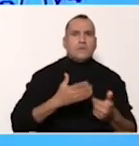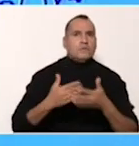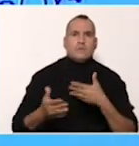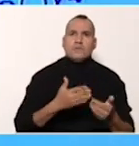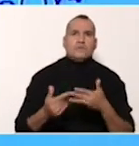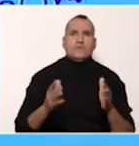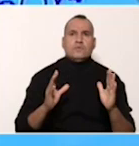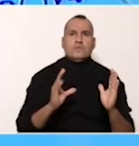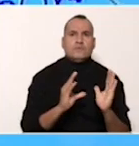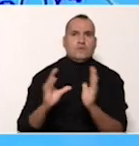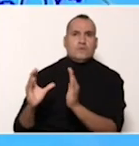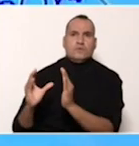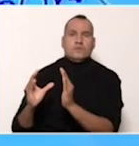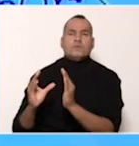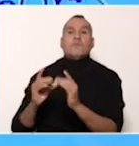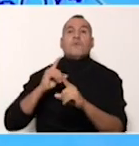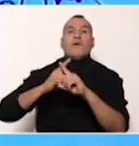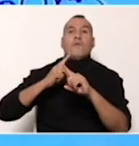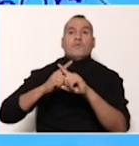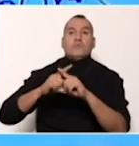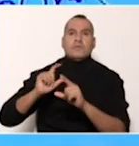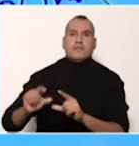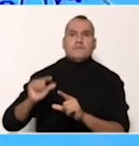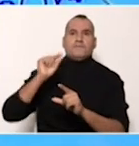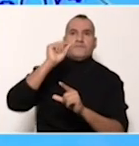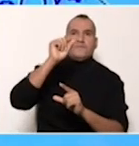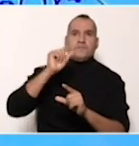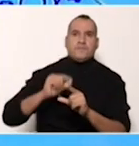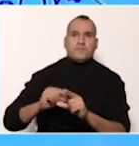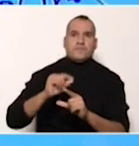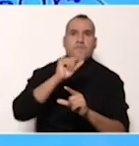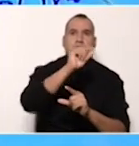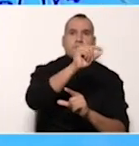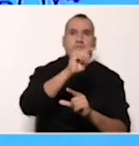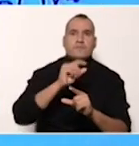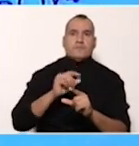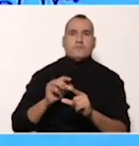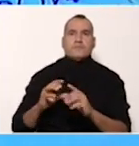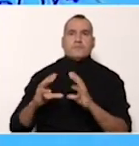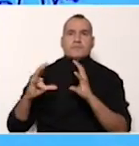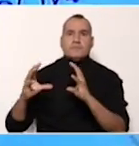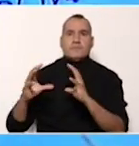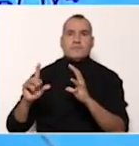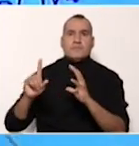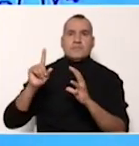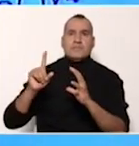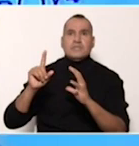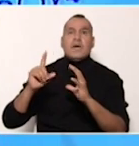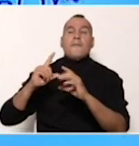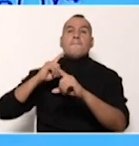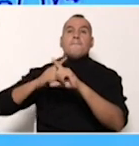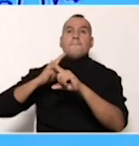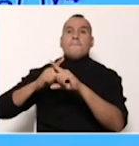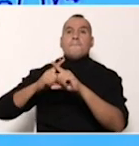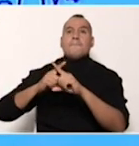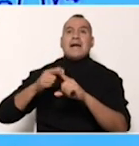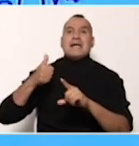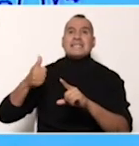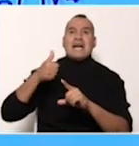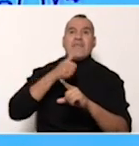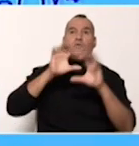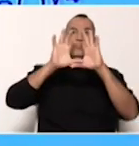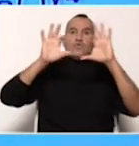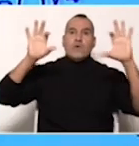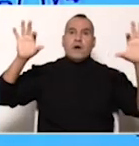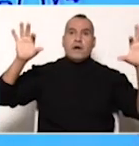semejante, porque yo debo multiplicar este término, que es un monomio, por todo y cada uno de los